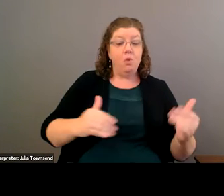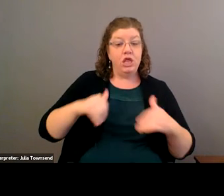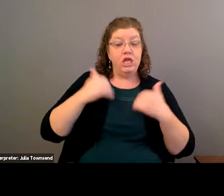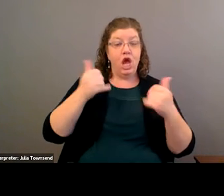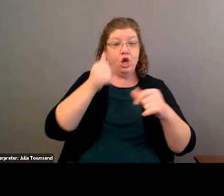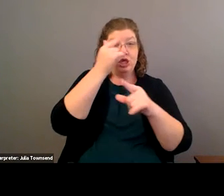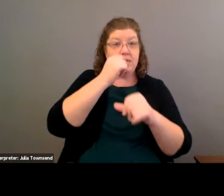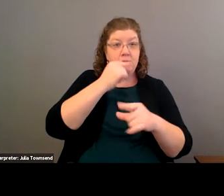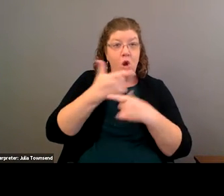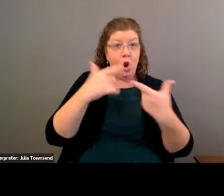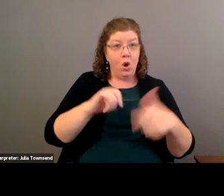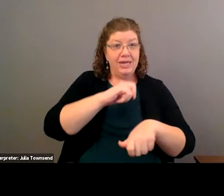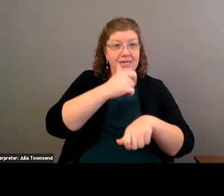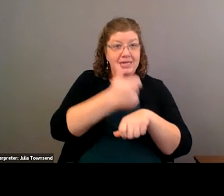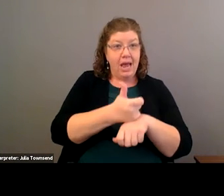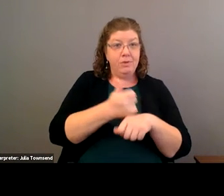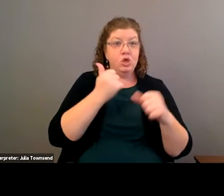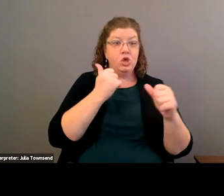Hay padres